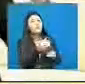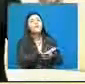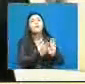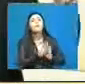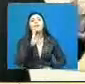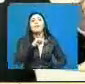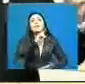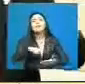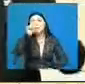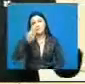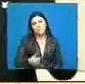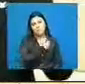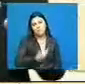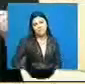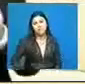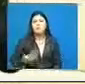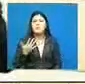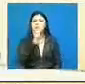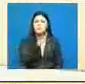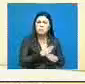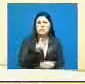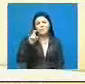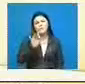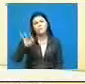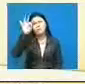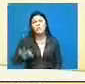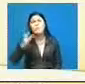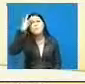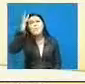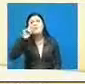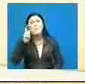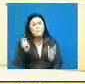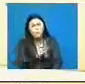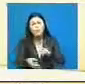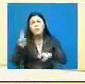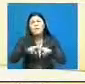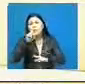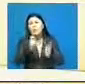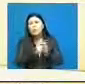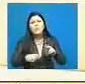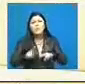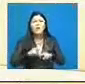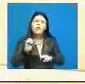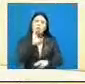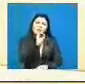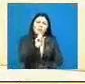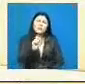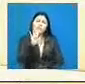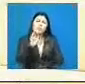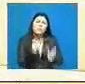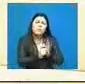República, entre 5,5 y 6%. ¿Por qué un punto más o un punto y medio más? Porque